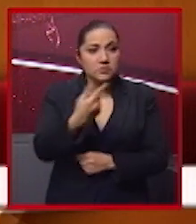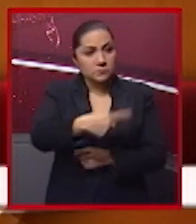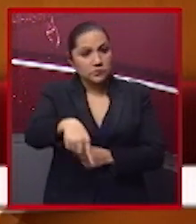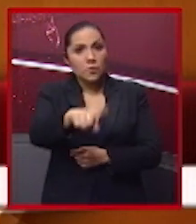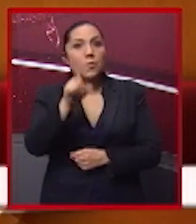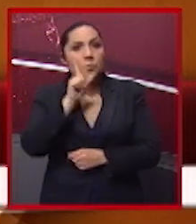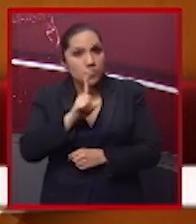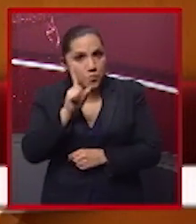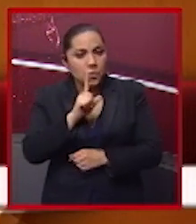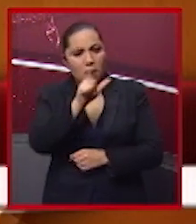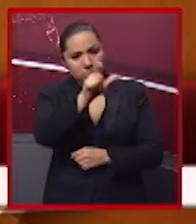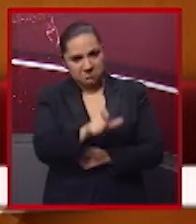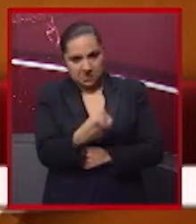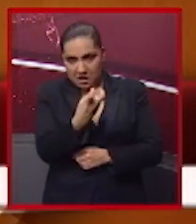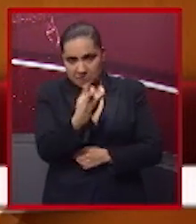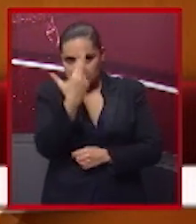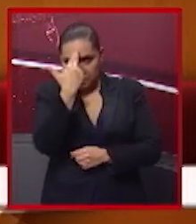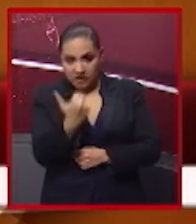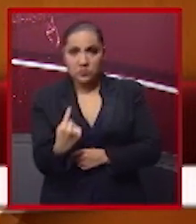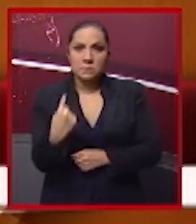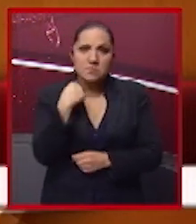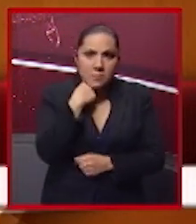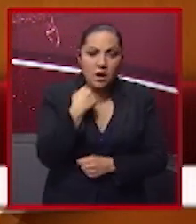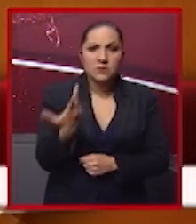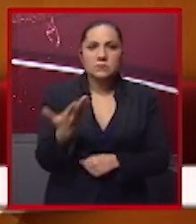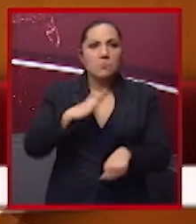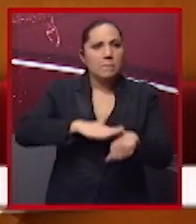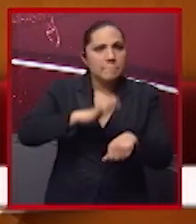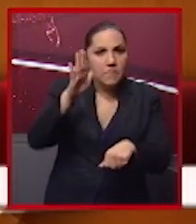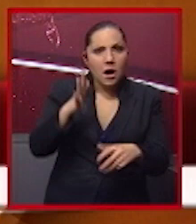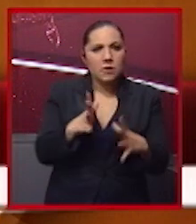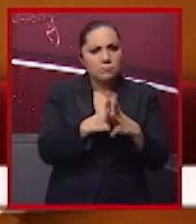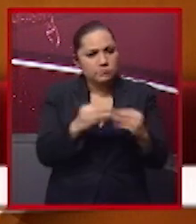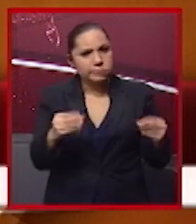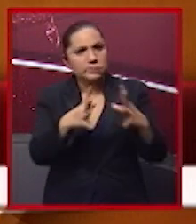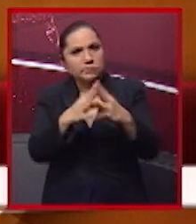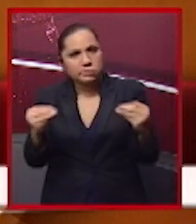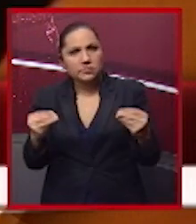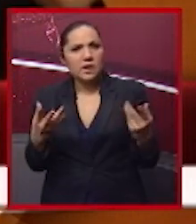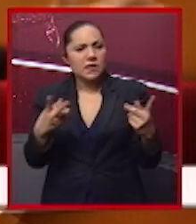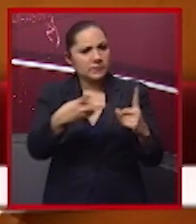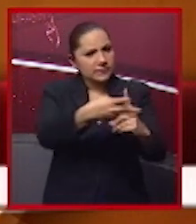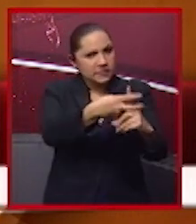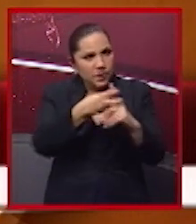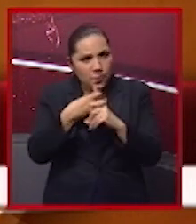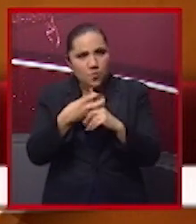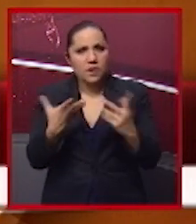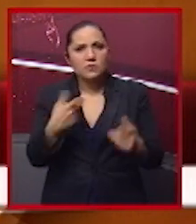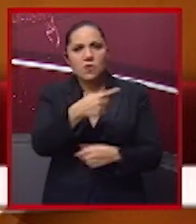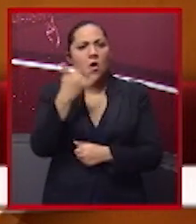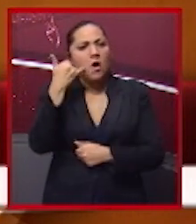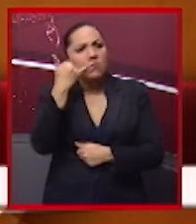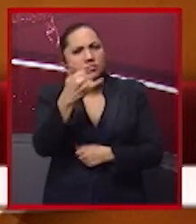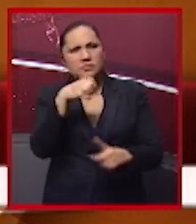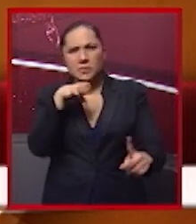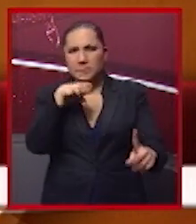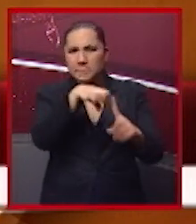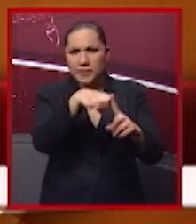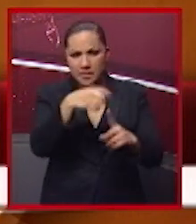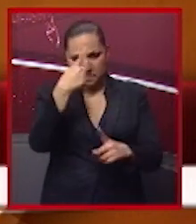de personas, de secuestros, de extorsiones, de violación a los